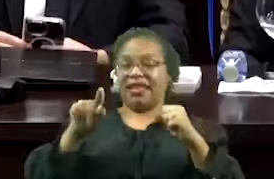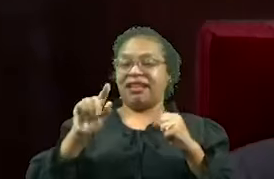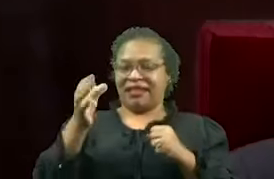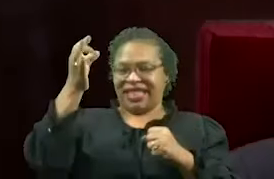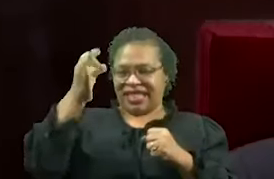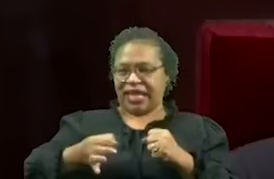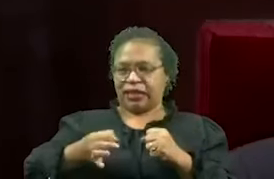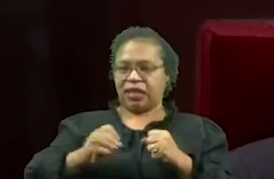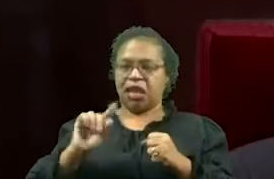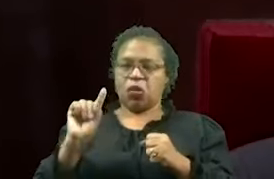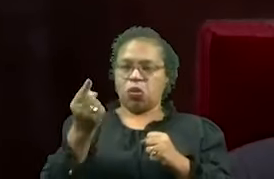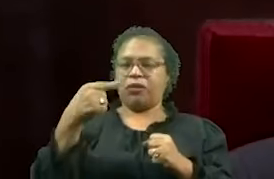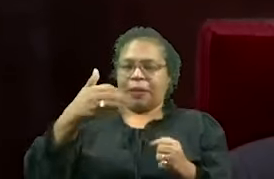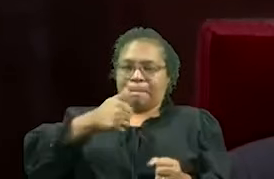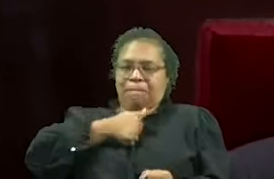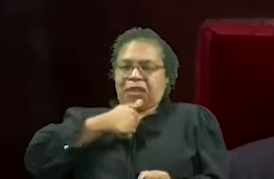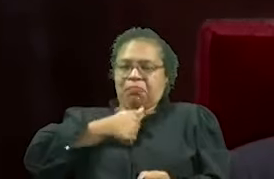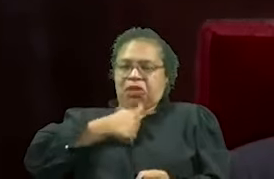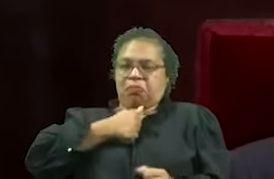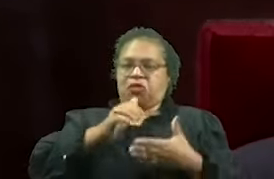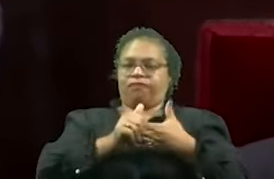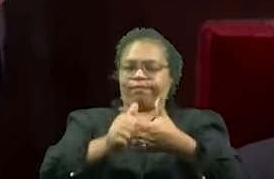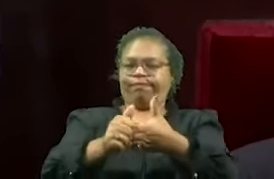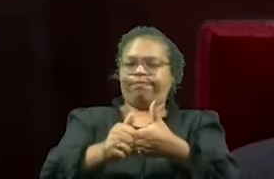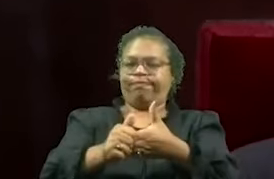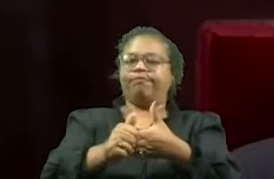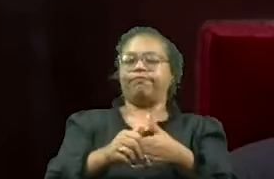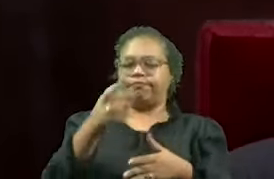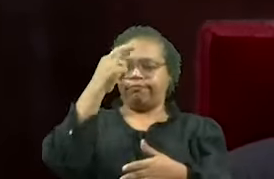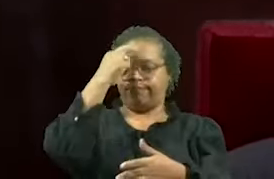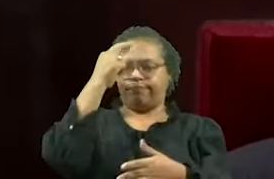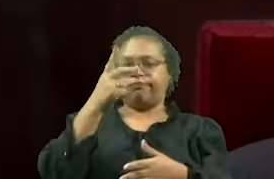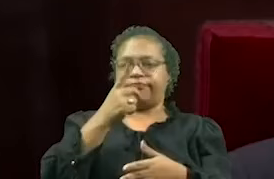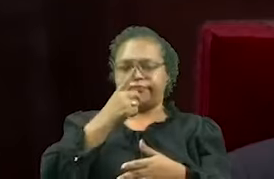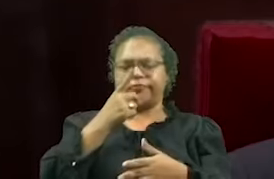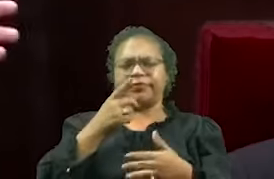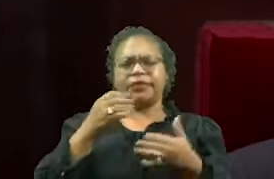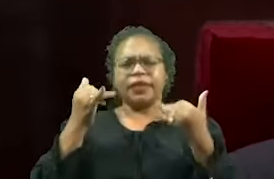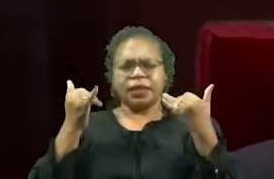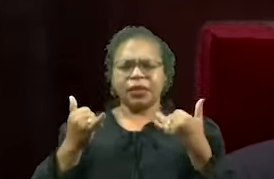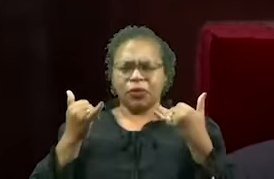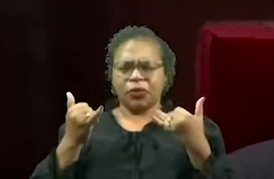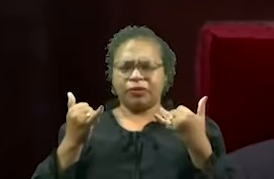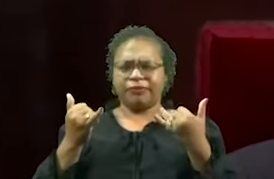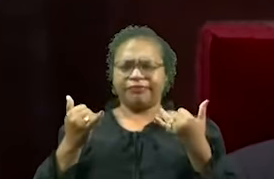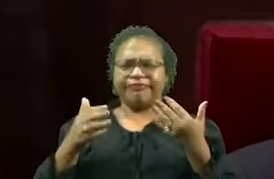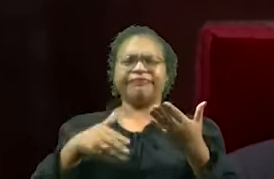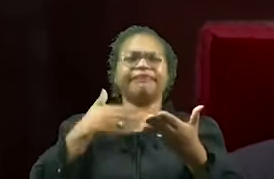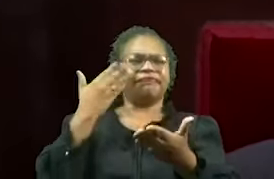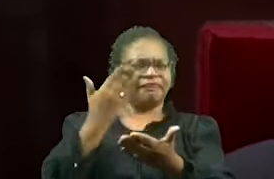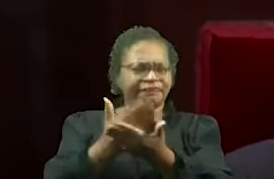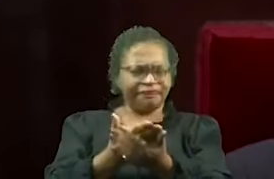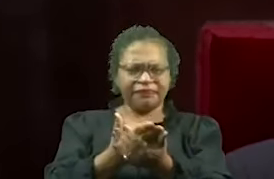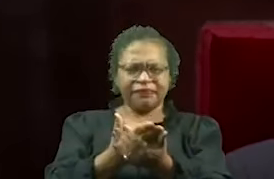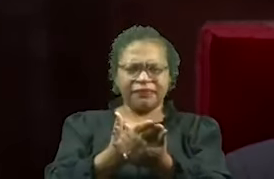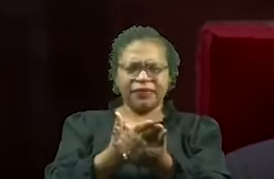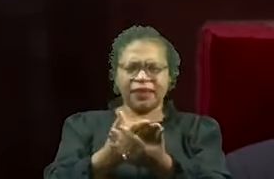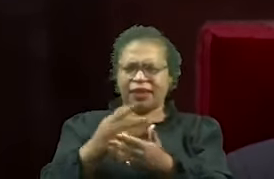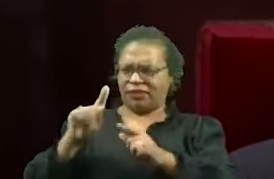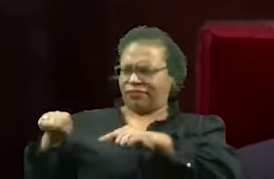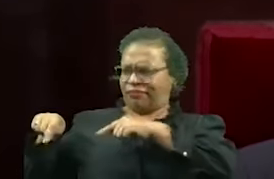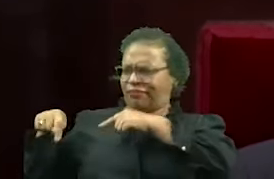podía dirigir la nación y aquí estamos hoy preguntémonos qué nos ha dejado todo